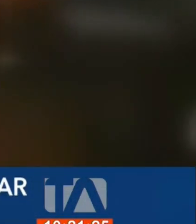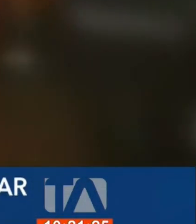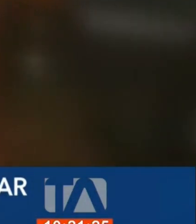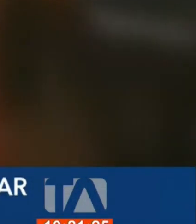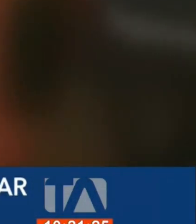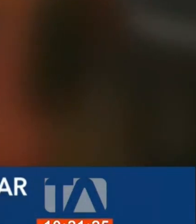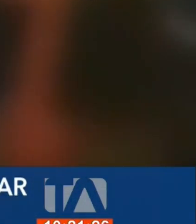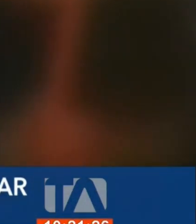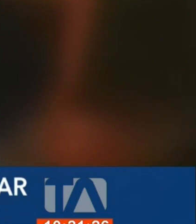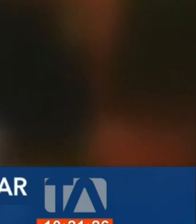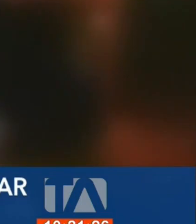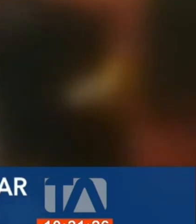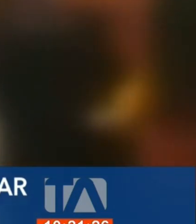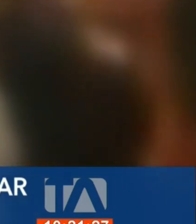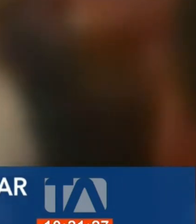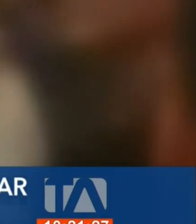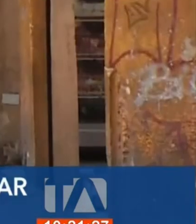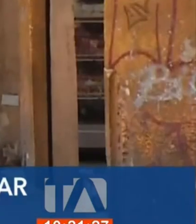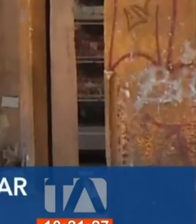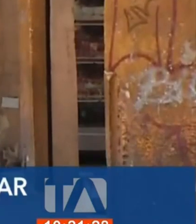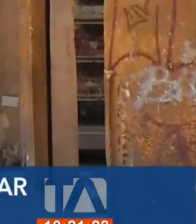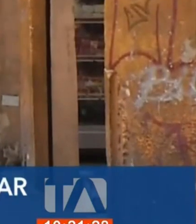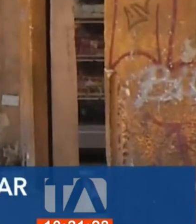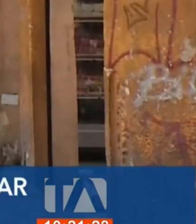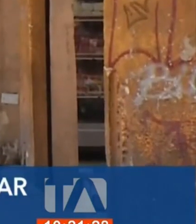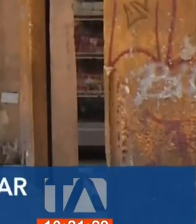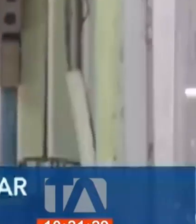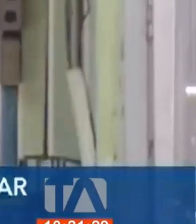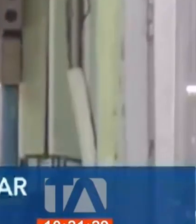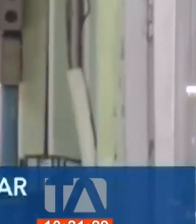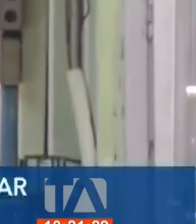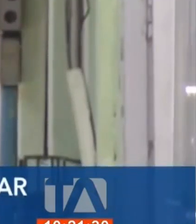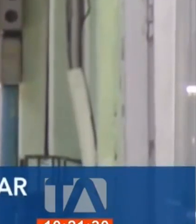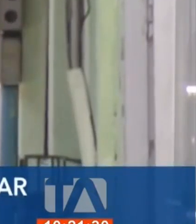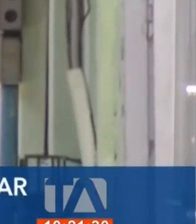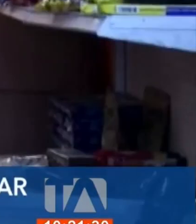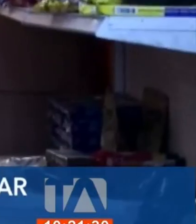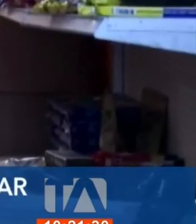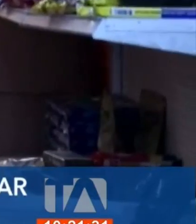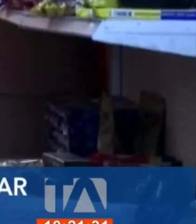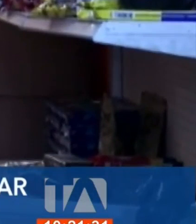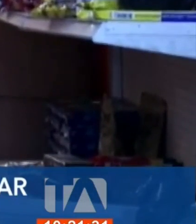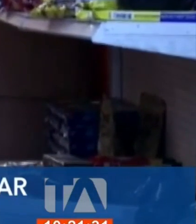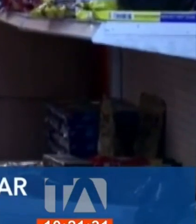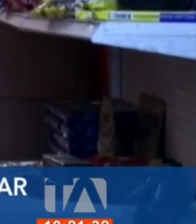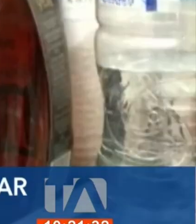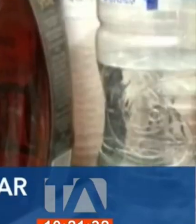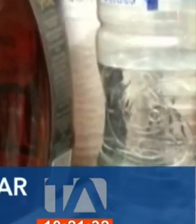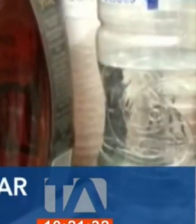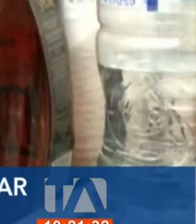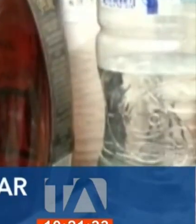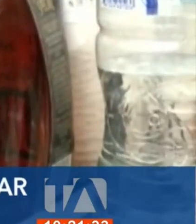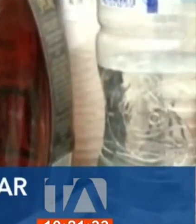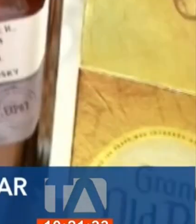en la capital es el consumo de licor. Por ello, aseguró que es necesario impulsar una normativa de control en la boca de expendio, es decir,